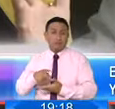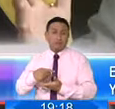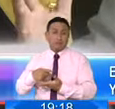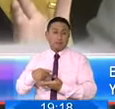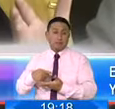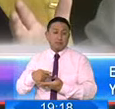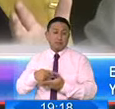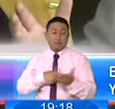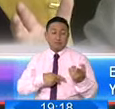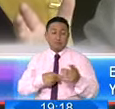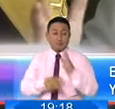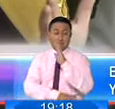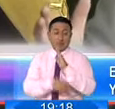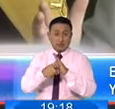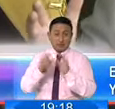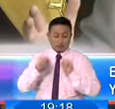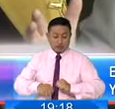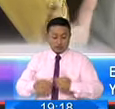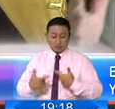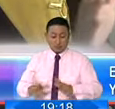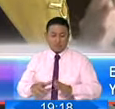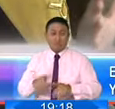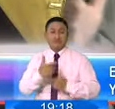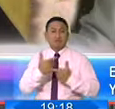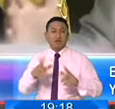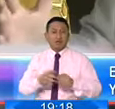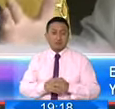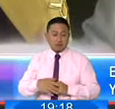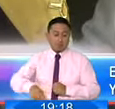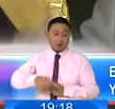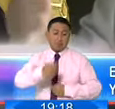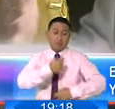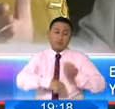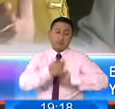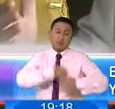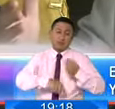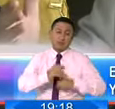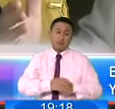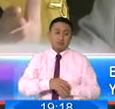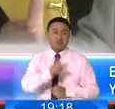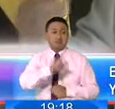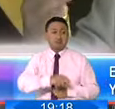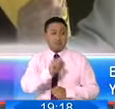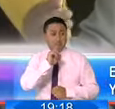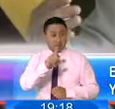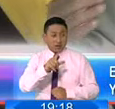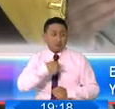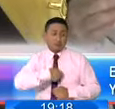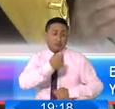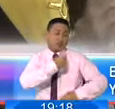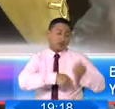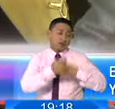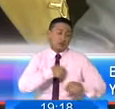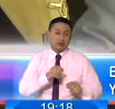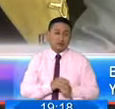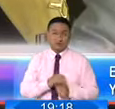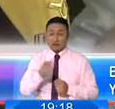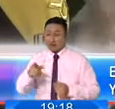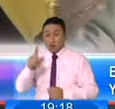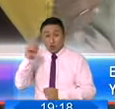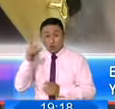liberar nuestro crudo. Liberar quiere decir salir a vender al mejor postor, al mejor precio que podamos